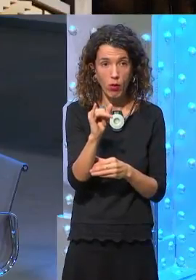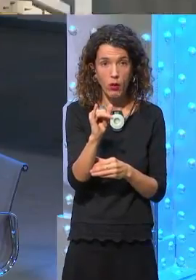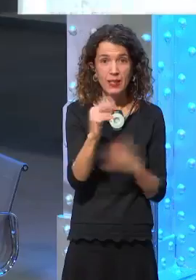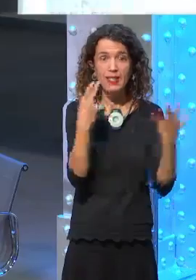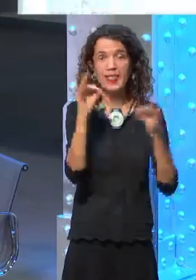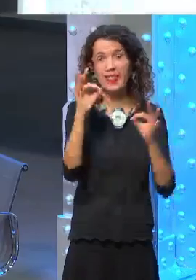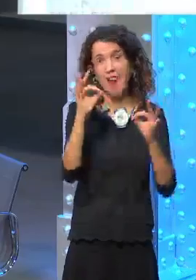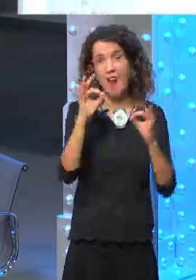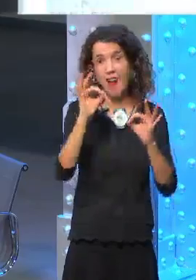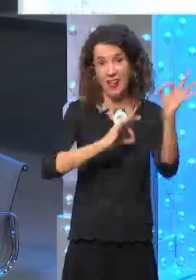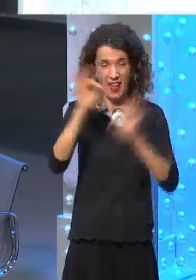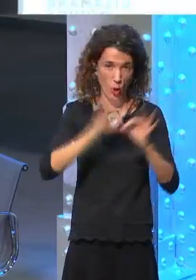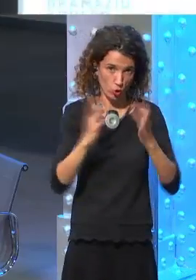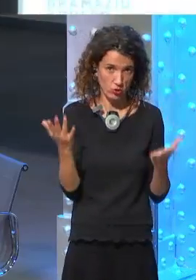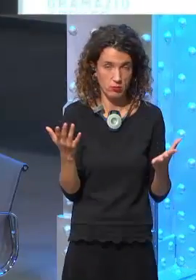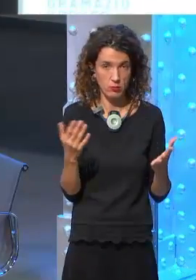70 grados.